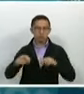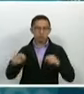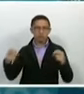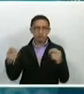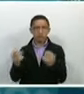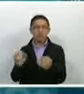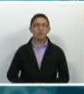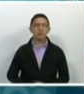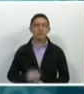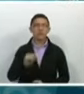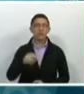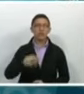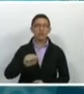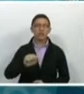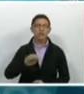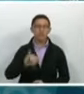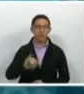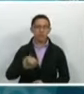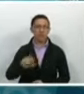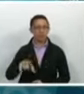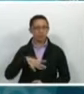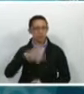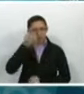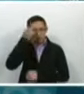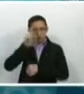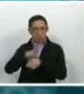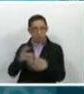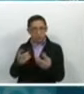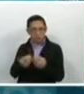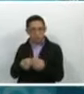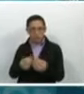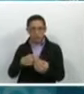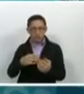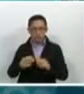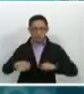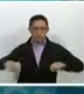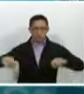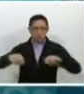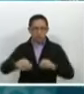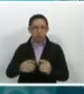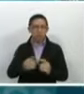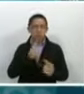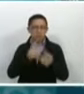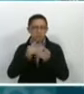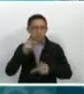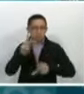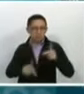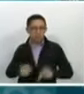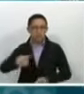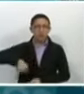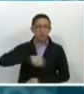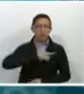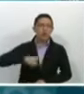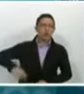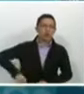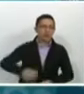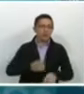autoridades federales y estuvimos platicando los gobernadores y todos